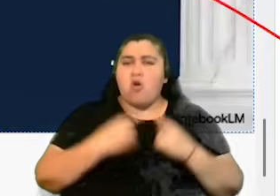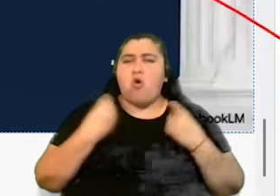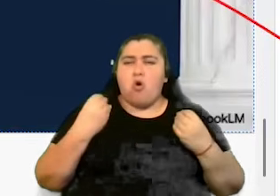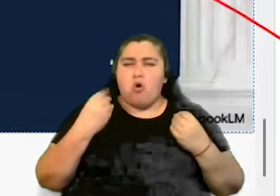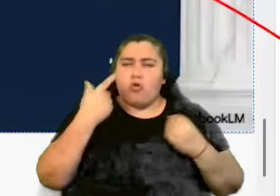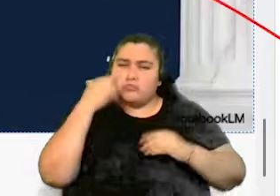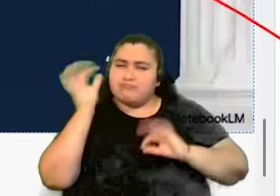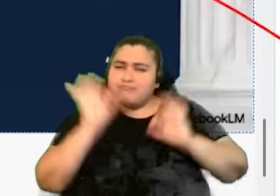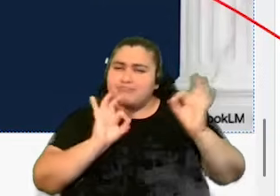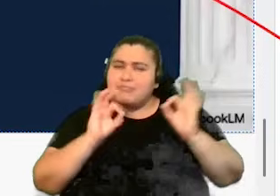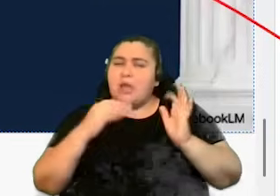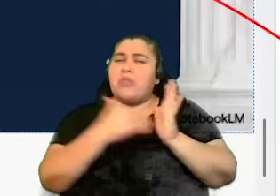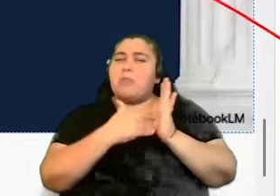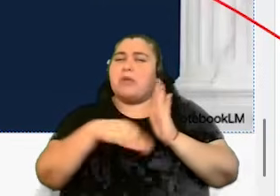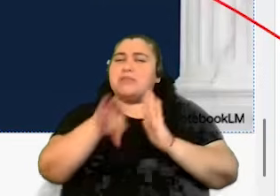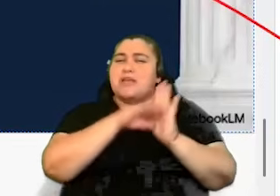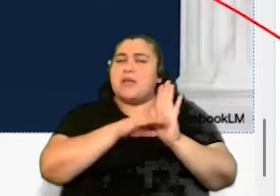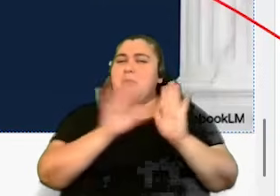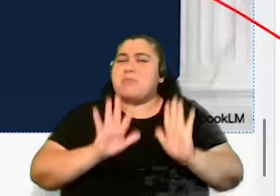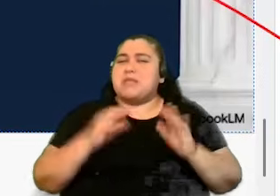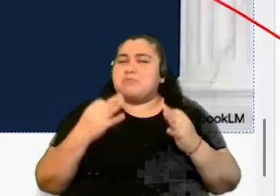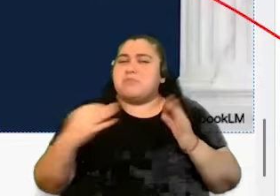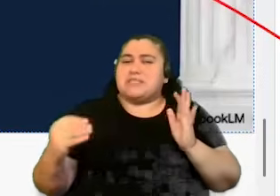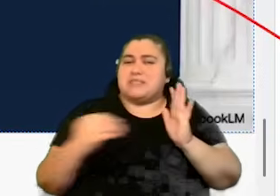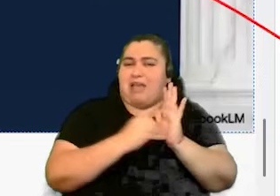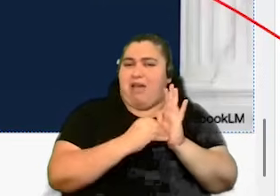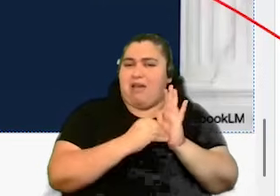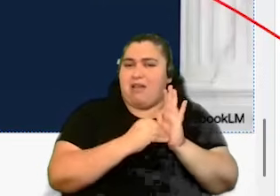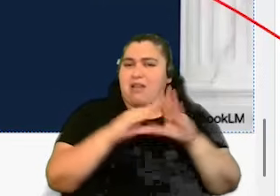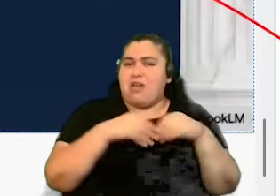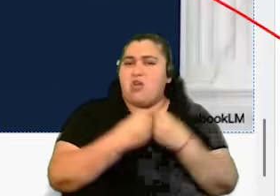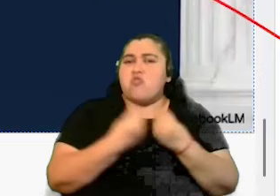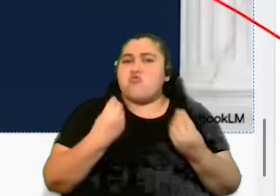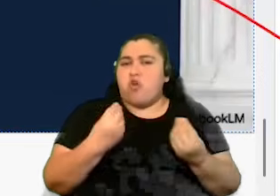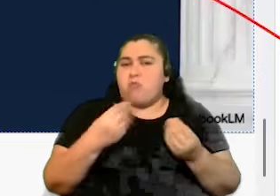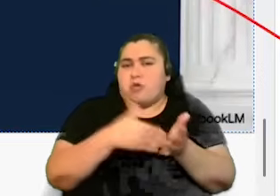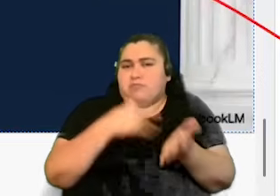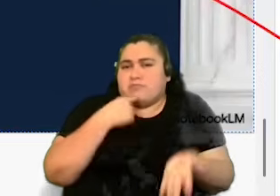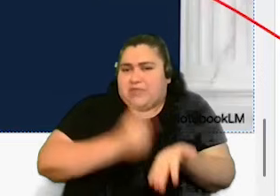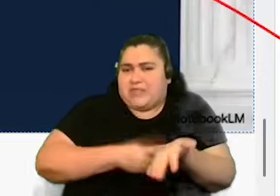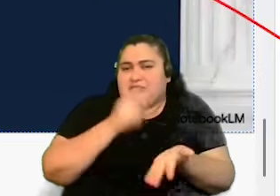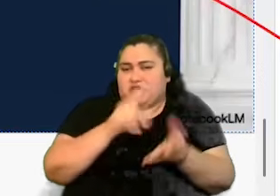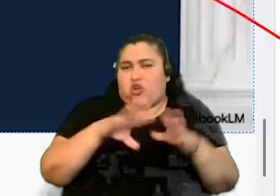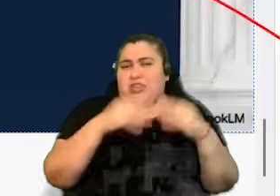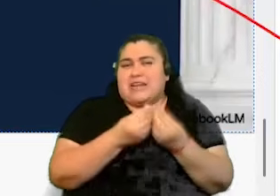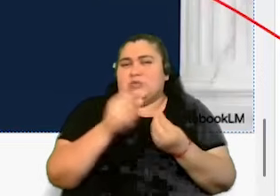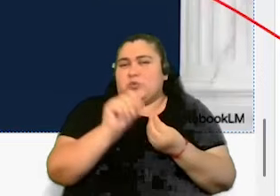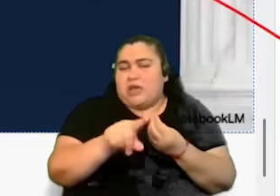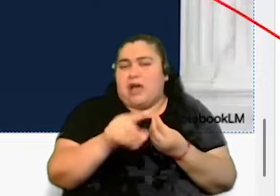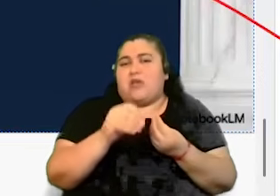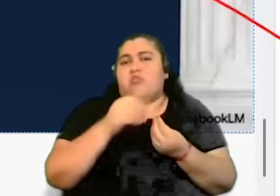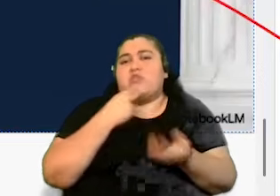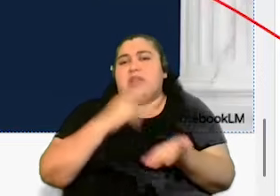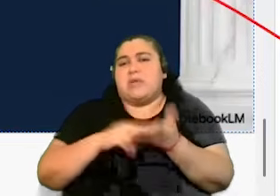apartados especiales para incluir este tipo de resultados que hacen a la determinación del resultado y del